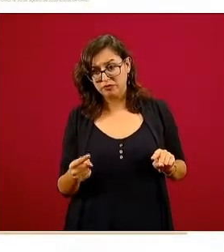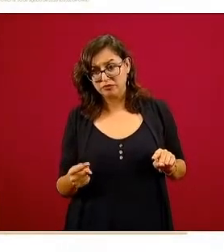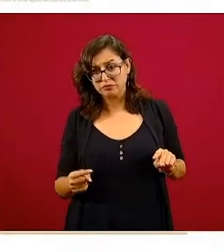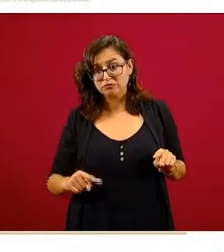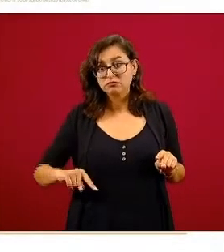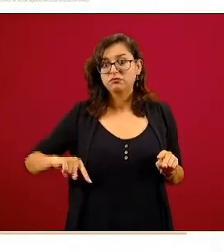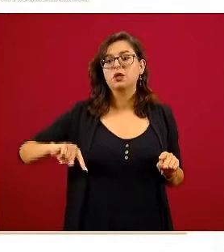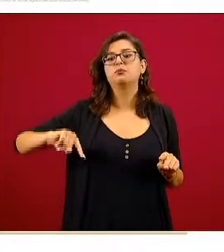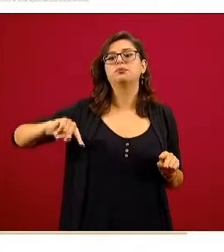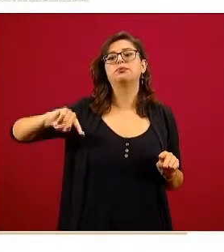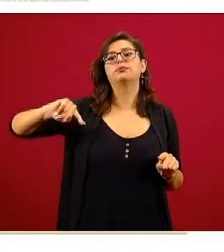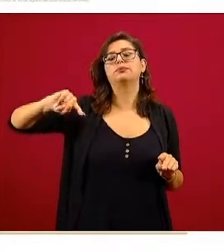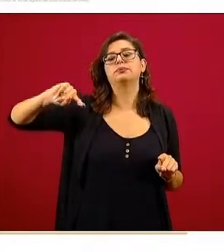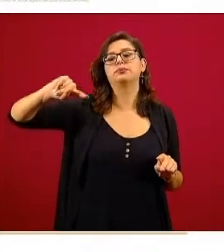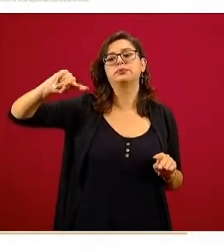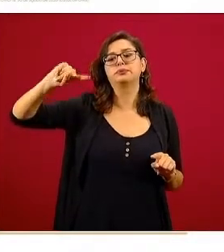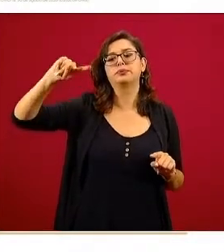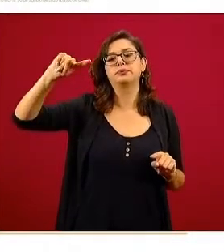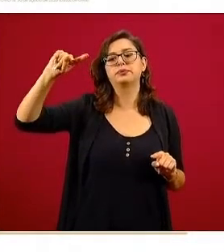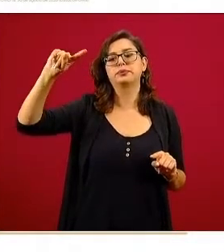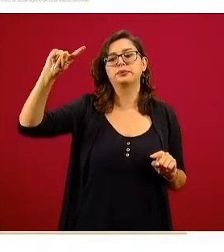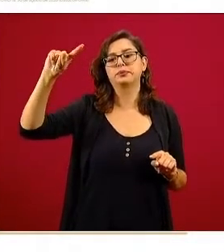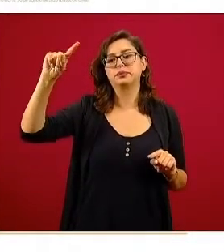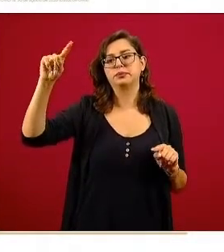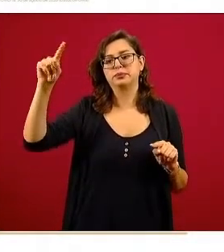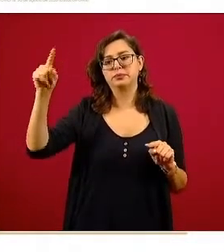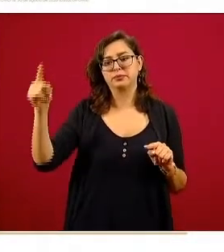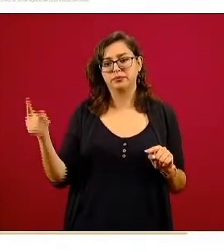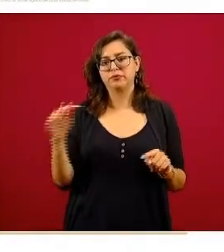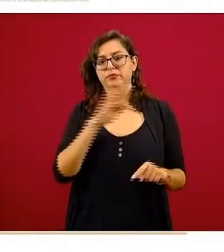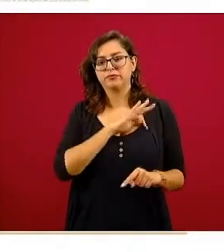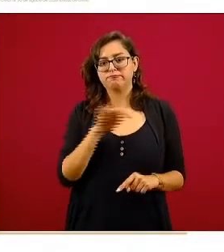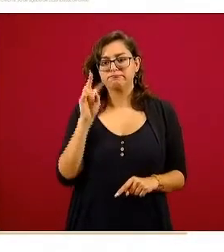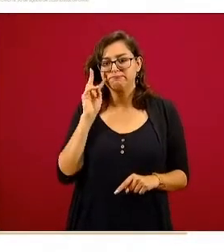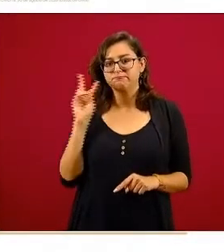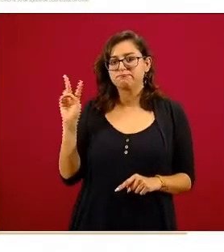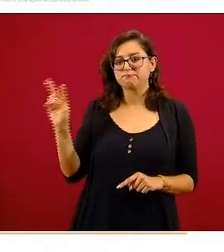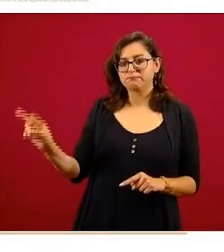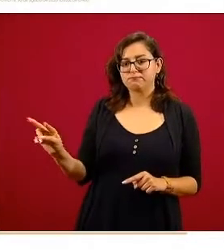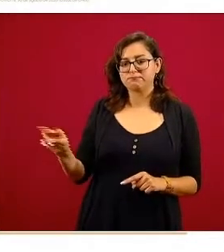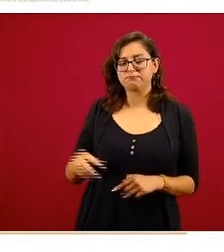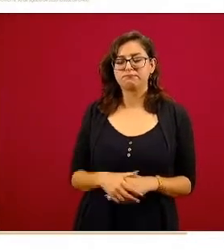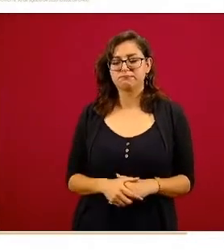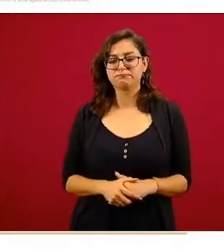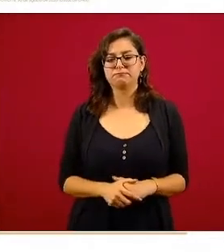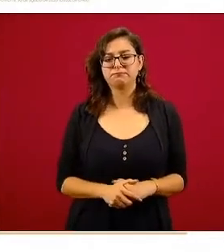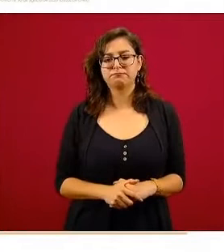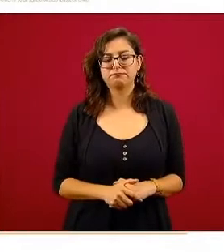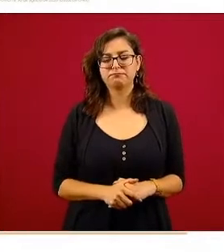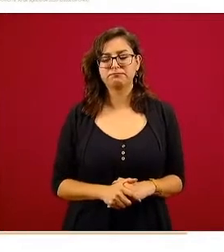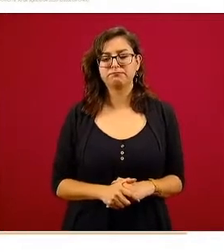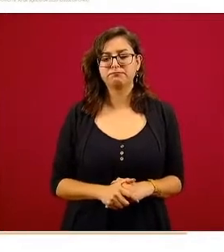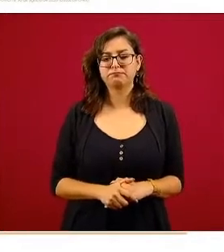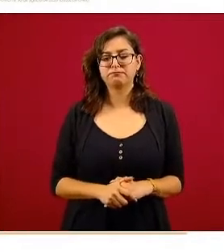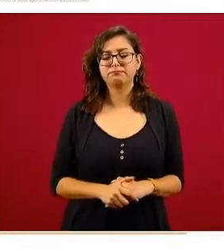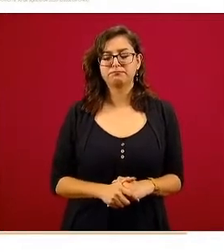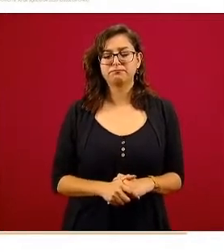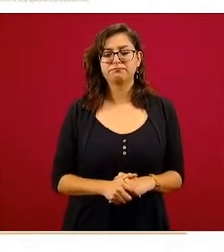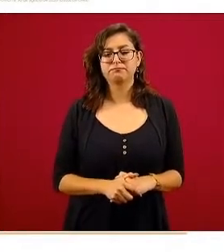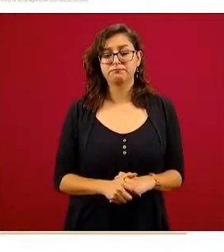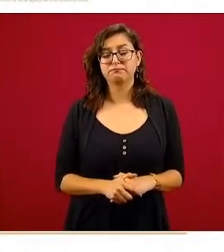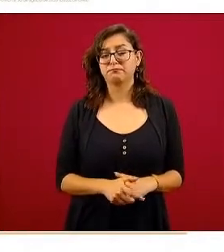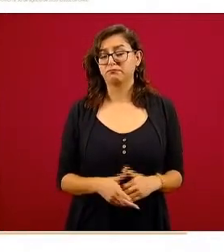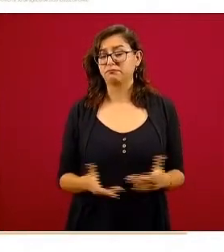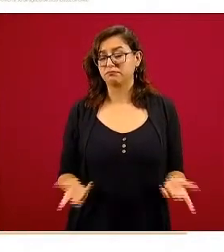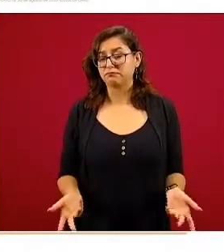también tuvo posteriormente un segundo periodo de transmisión importante que llegó a ocupar